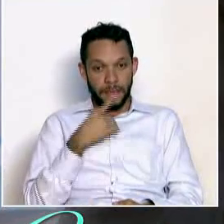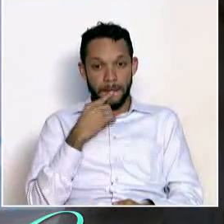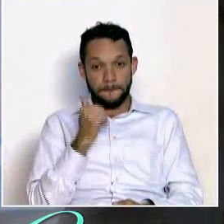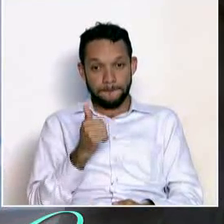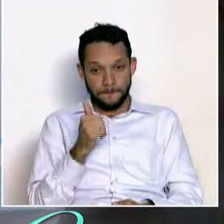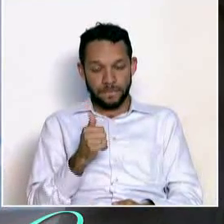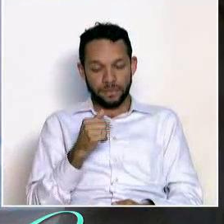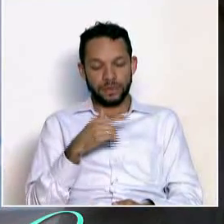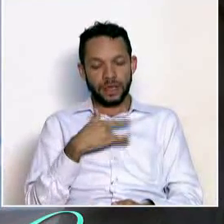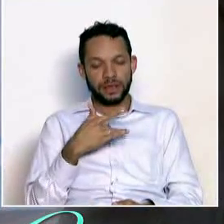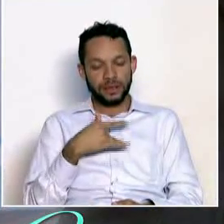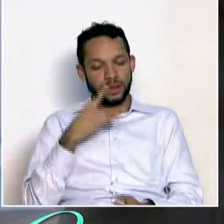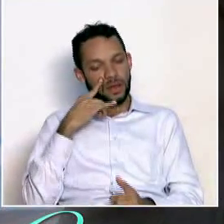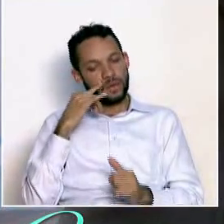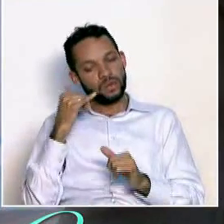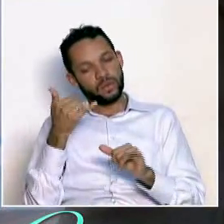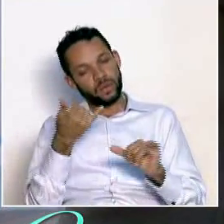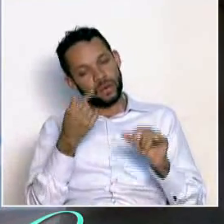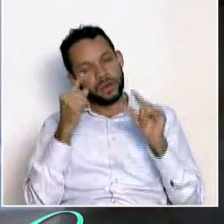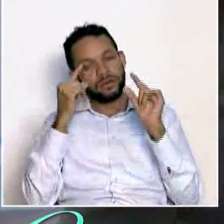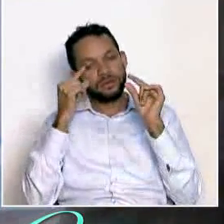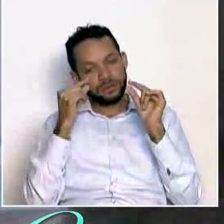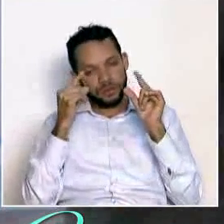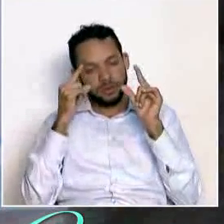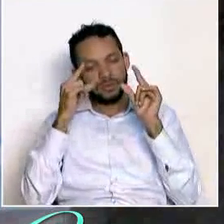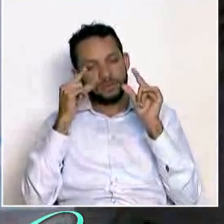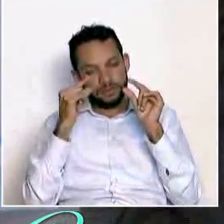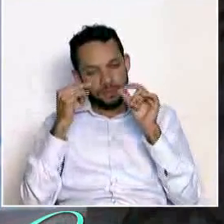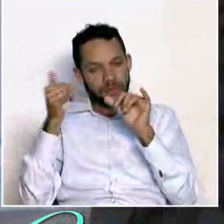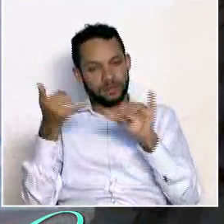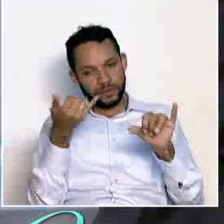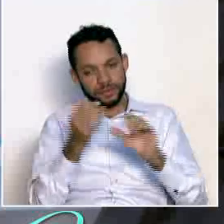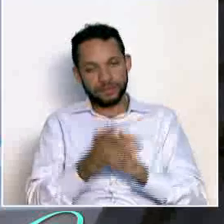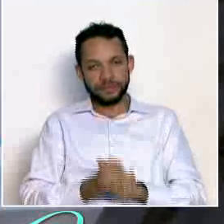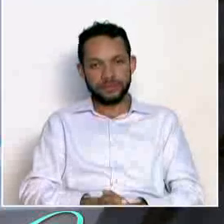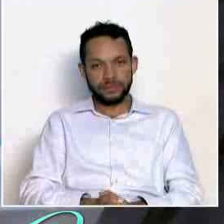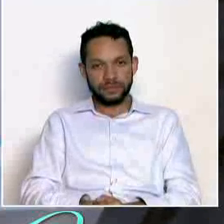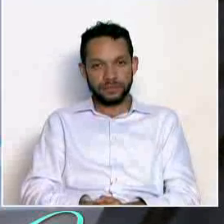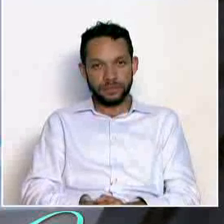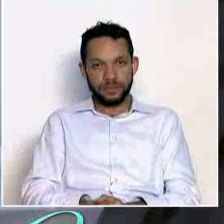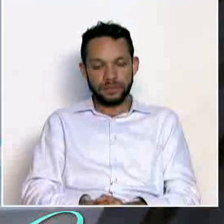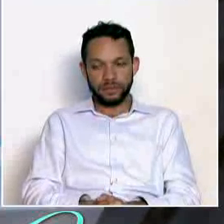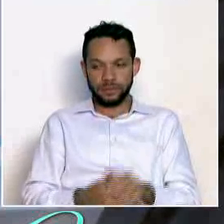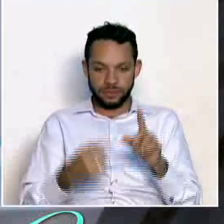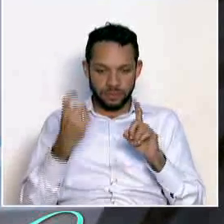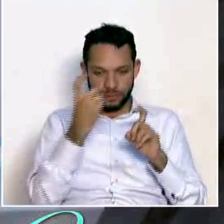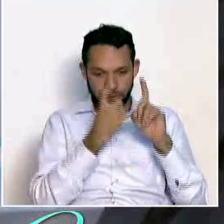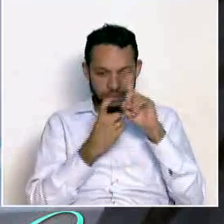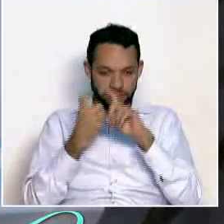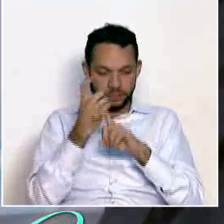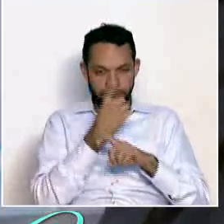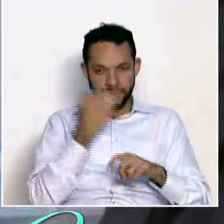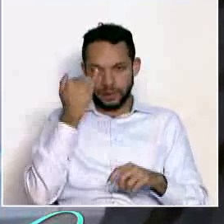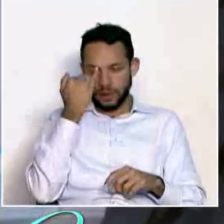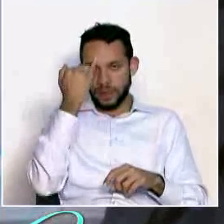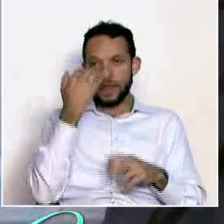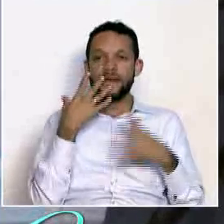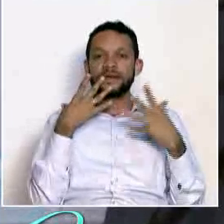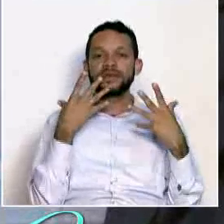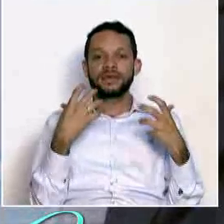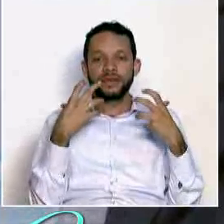de sueño comienza a invadir todos tus sentidos. En tu mente, la idea de dormir,